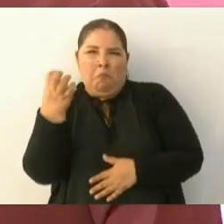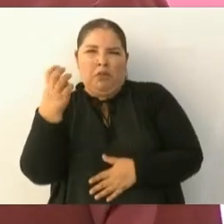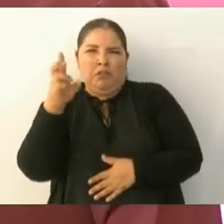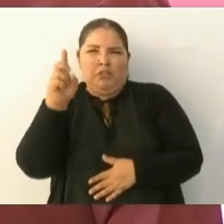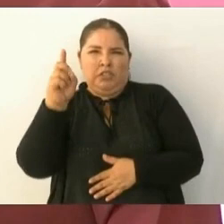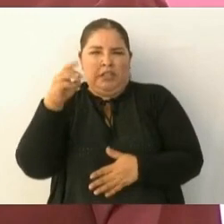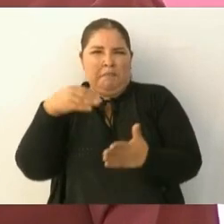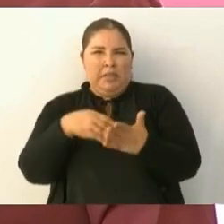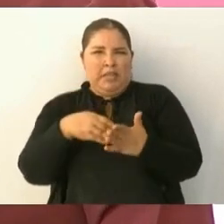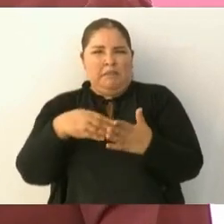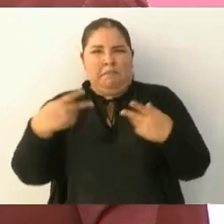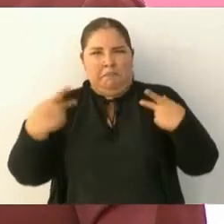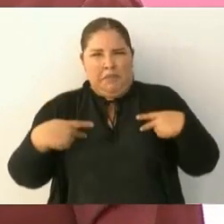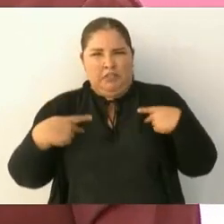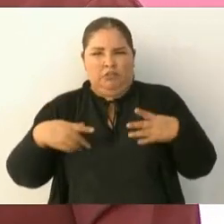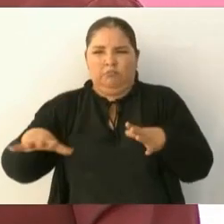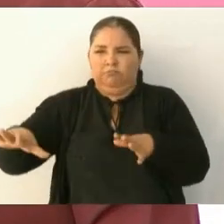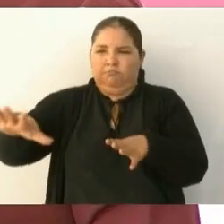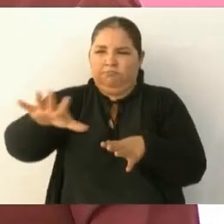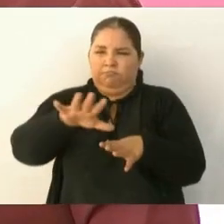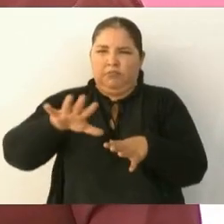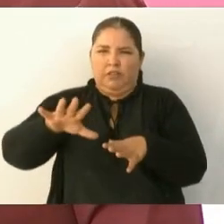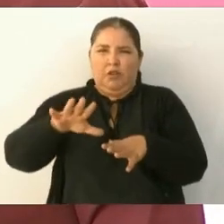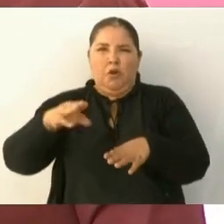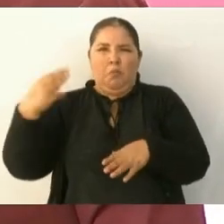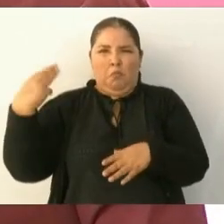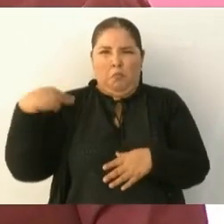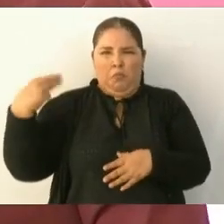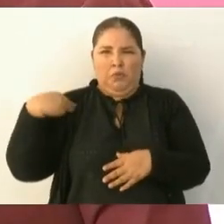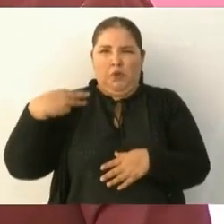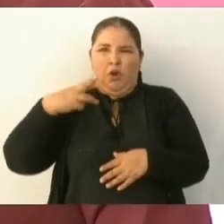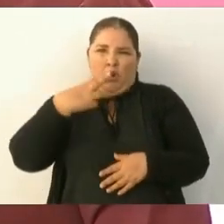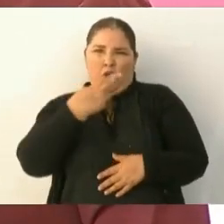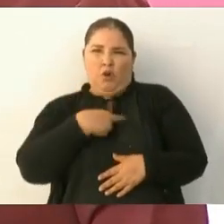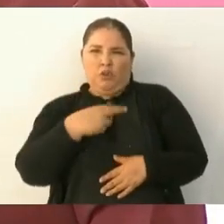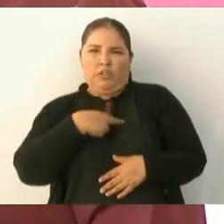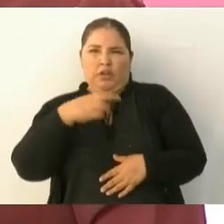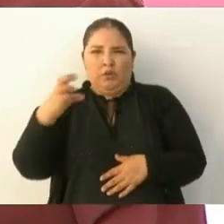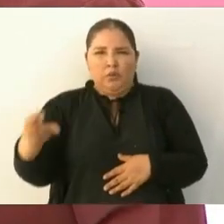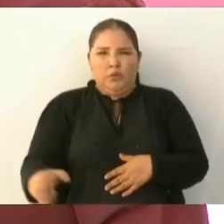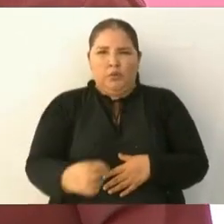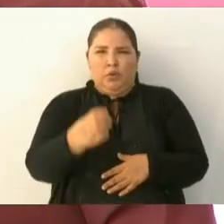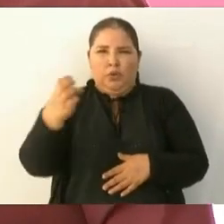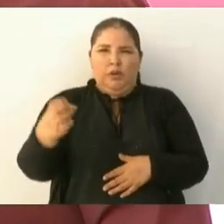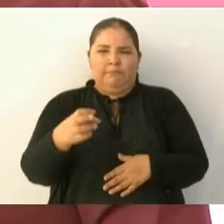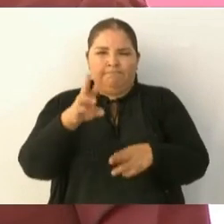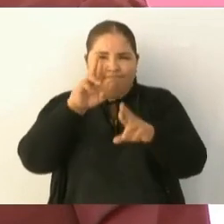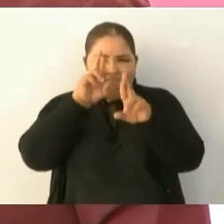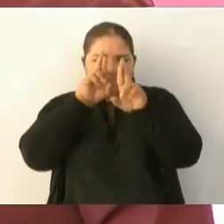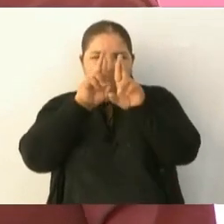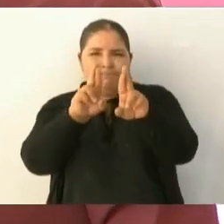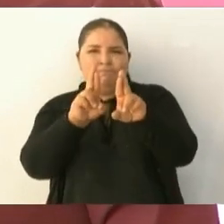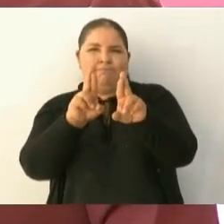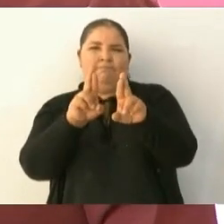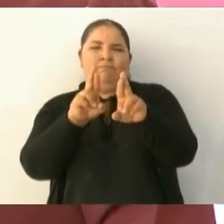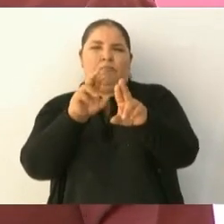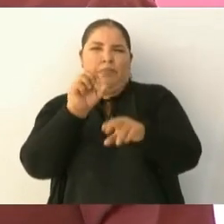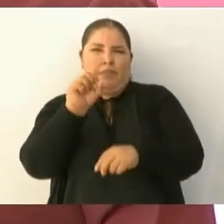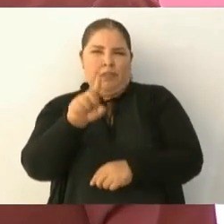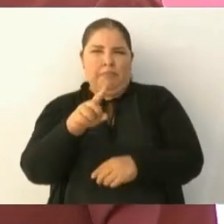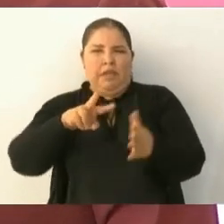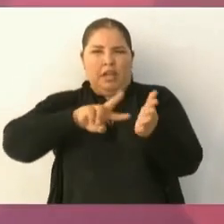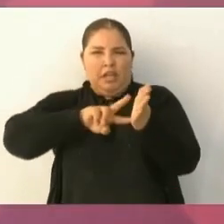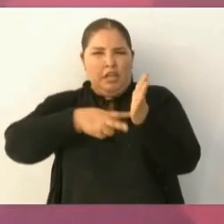430,000 habitantes de los municipios de El Rosario y Escuinapa. Reconozco el papel del Consorcio Ingenieros